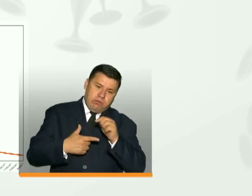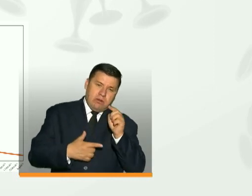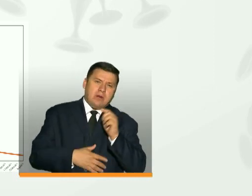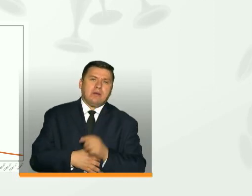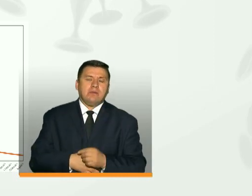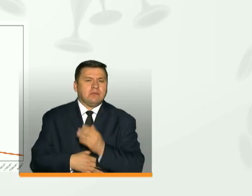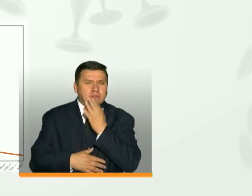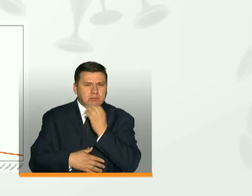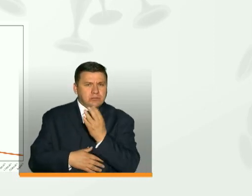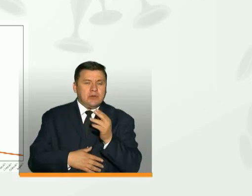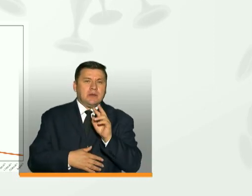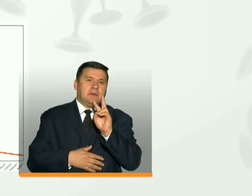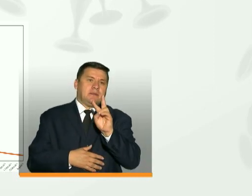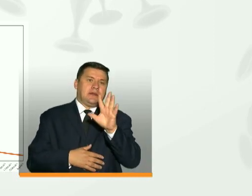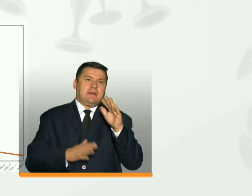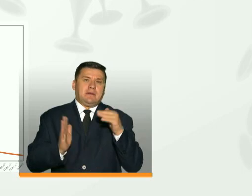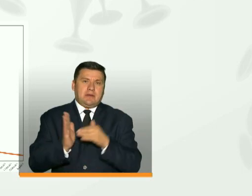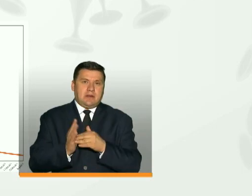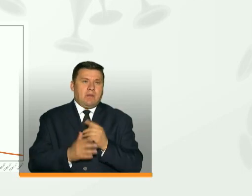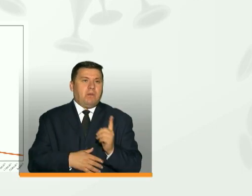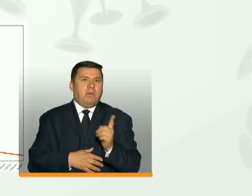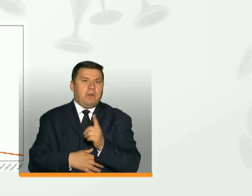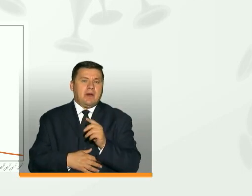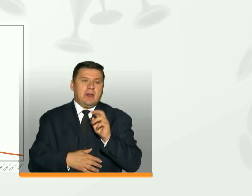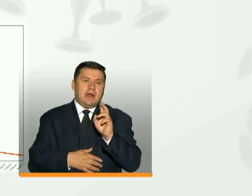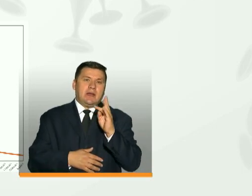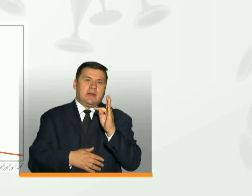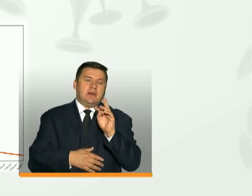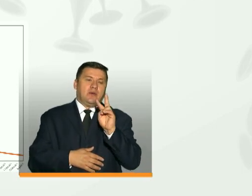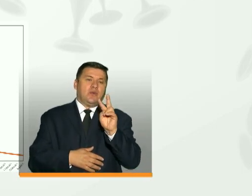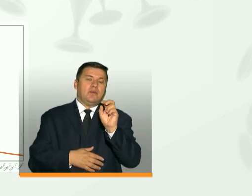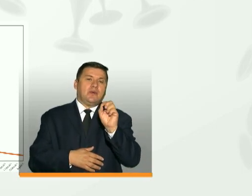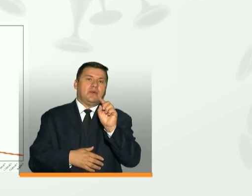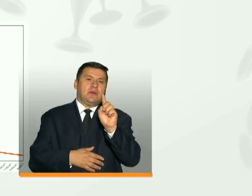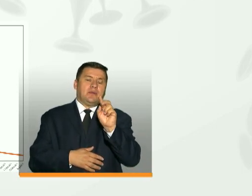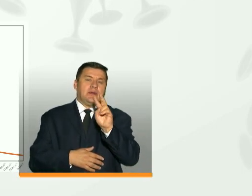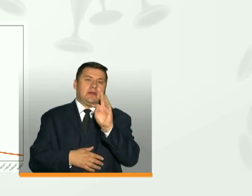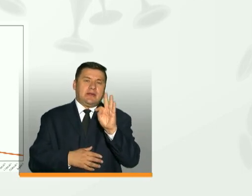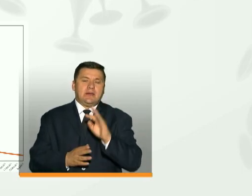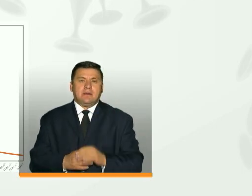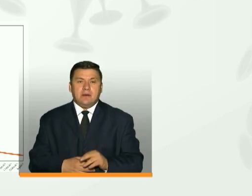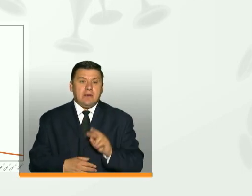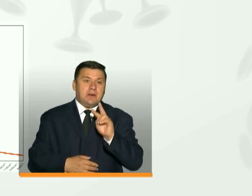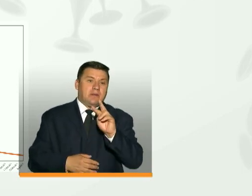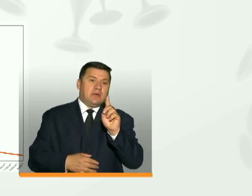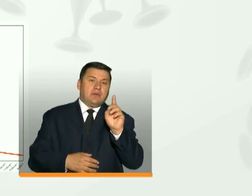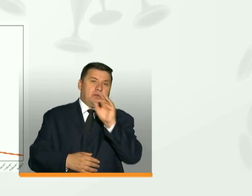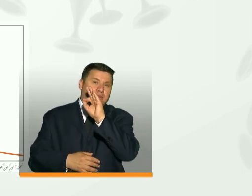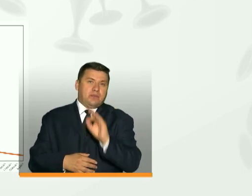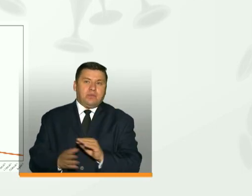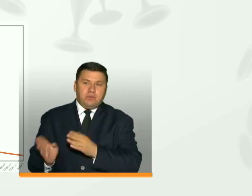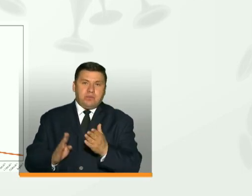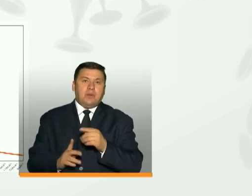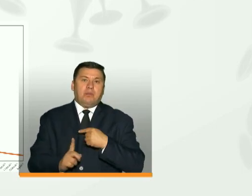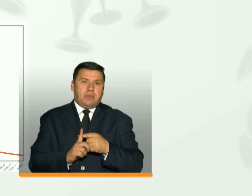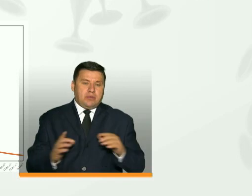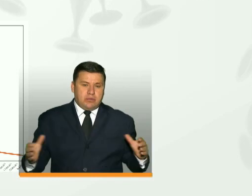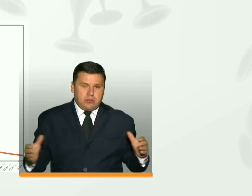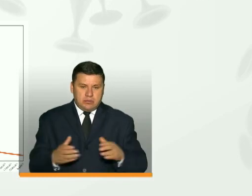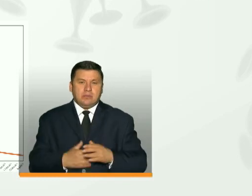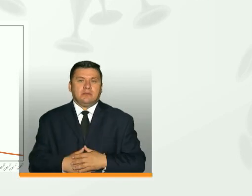una tasa, 25.000 casos, un RT de 1.23, 21% de las muestras son